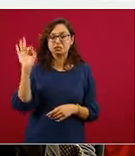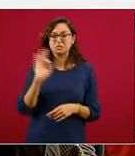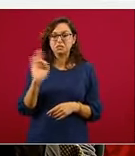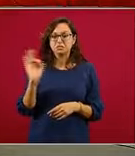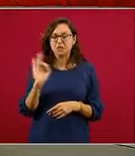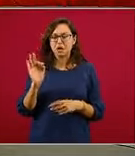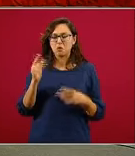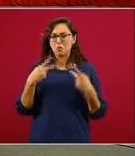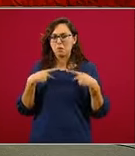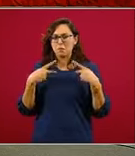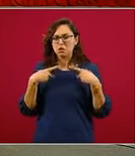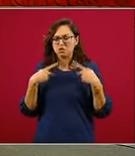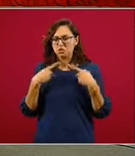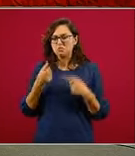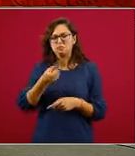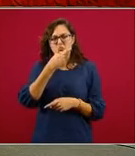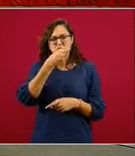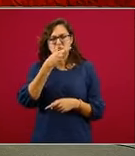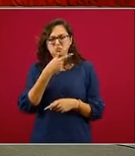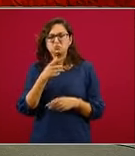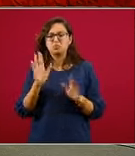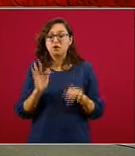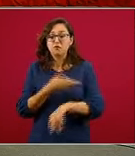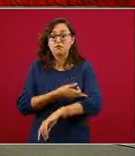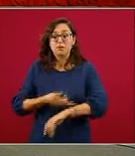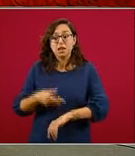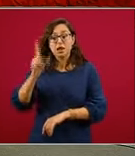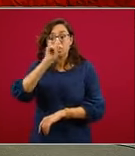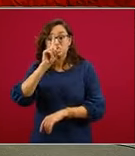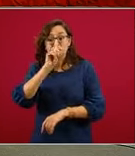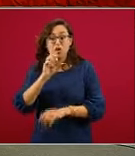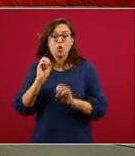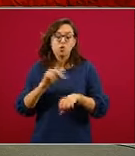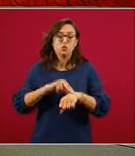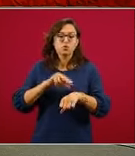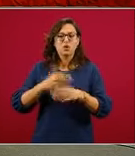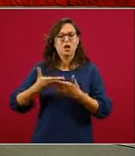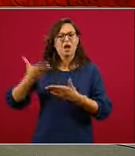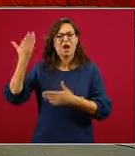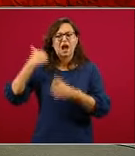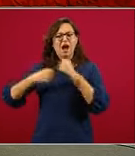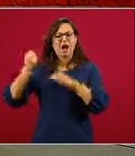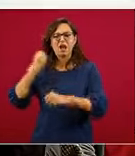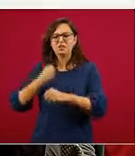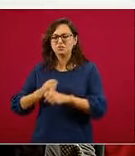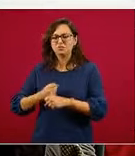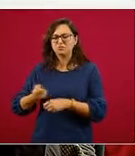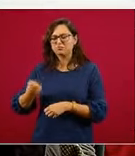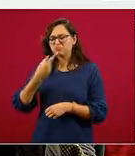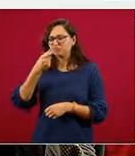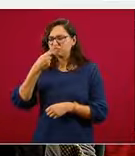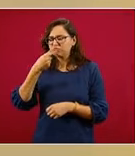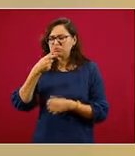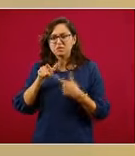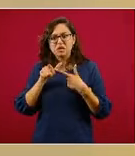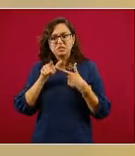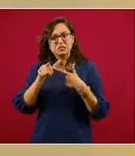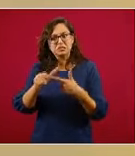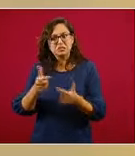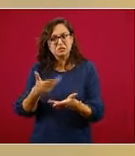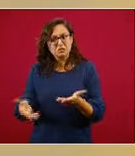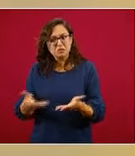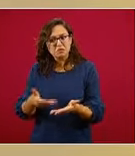que probablemente fue recomendación de algún familiar, algún amigo o algún médico hace mucho tiempo. Por favor, compañeros médicos, todos los que